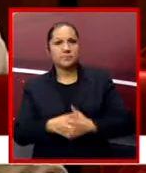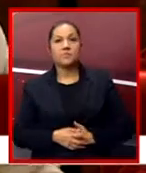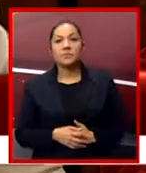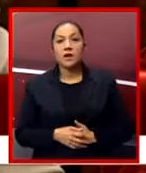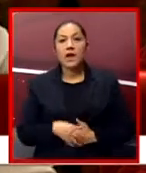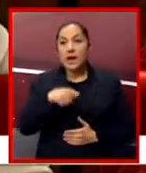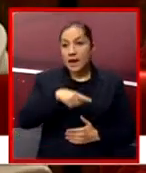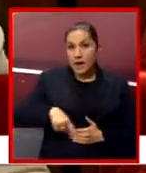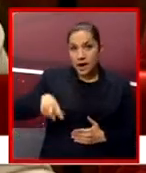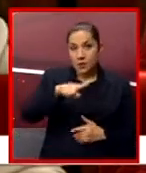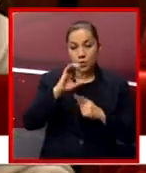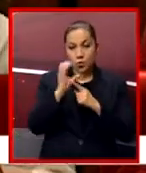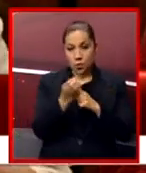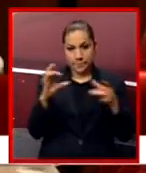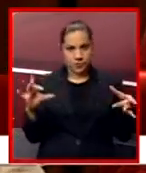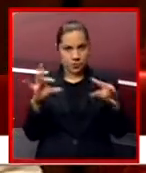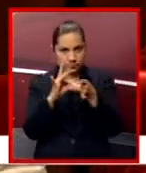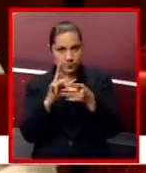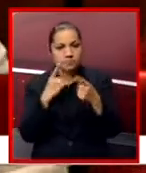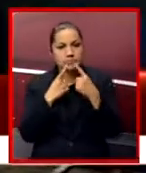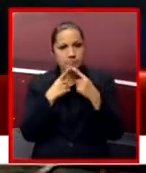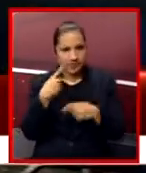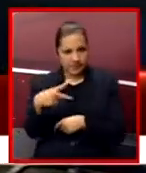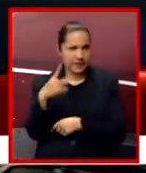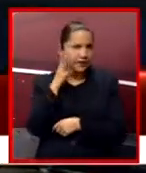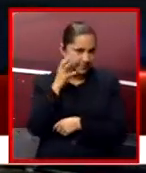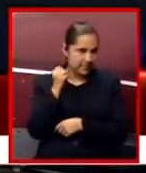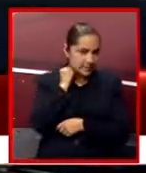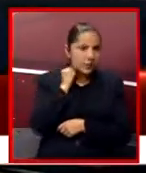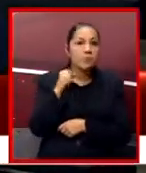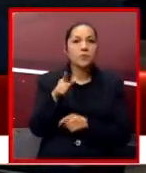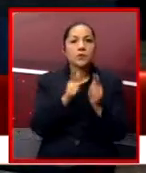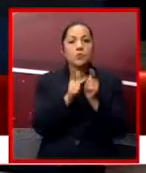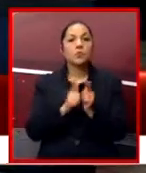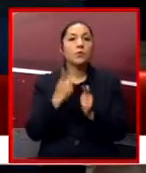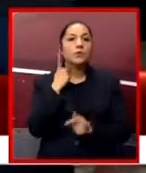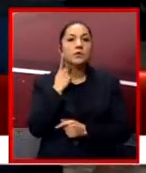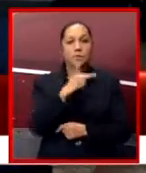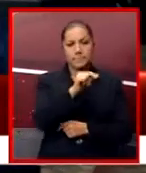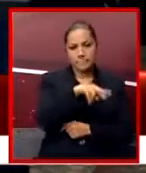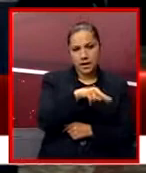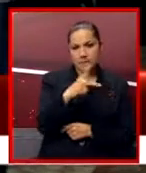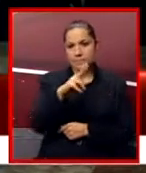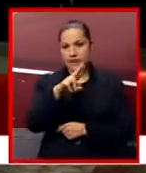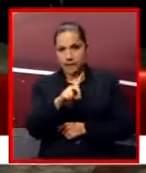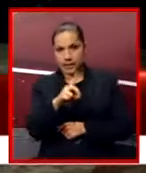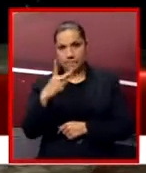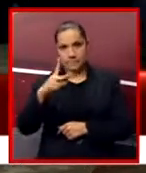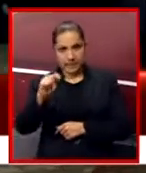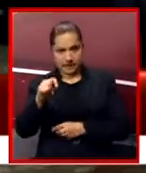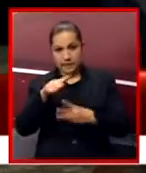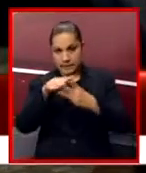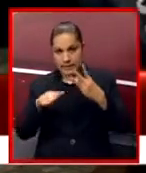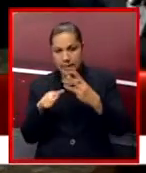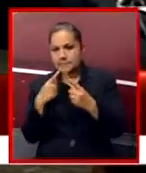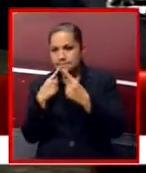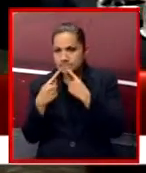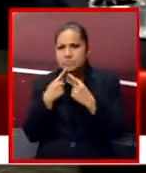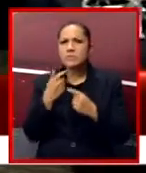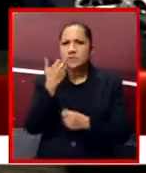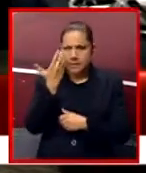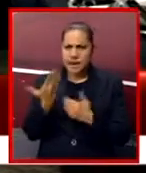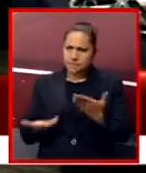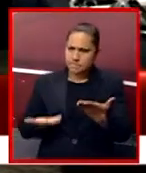Al iniciar la discusión en Comisiones Unidas del Senado, los grupos parlamentarios del PAN, PRD y del Partido del Trabajo acordaron que